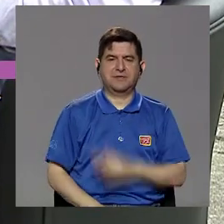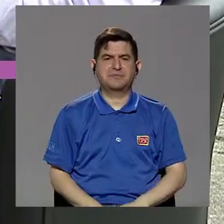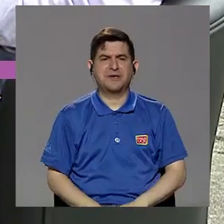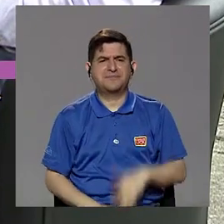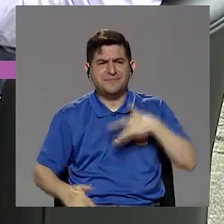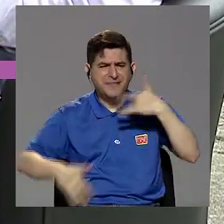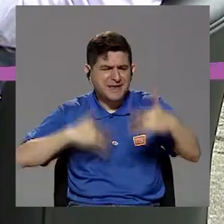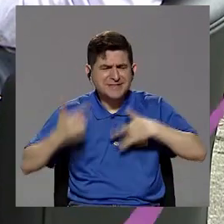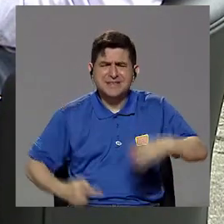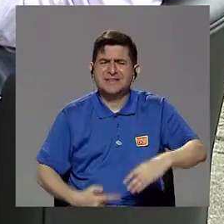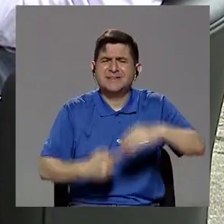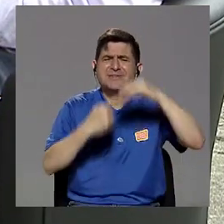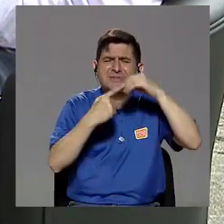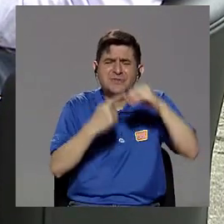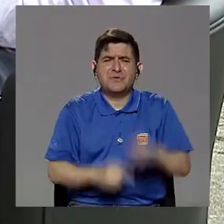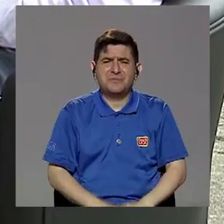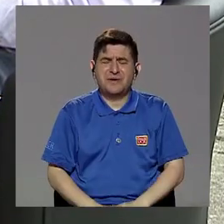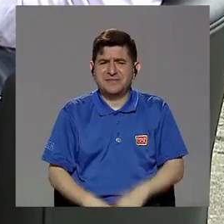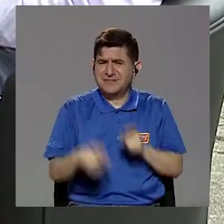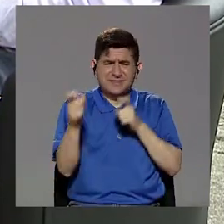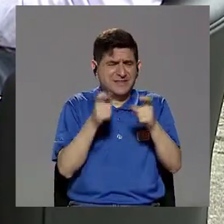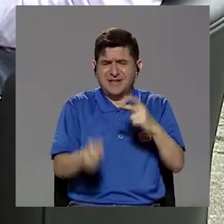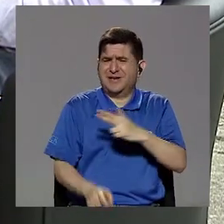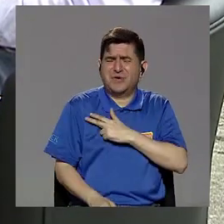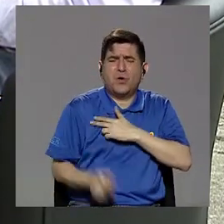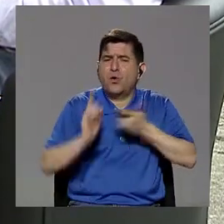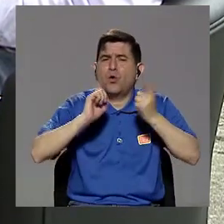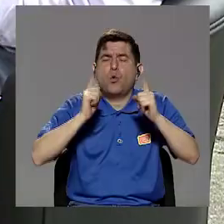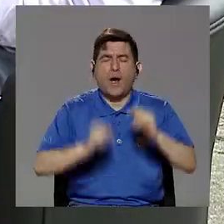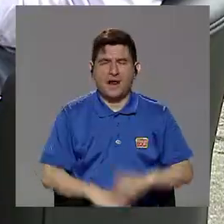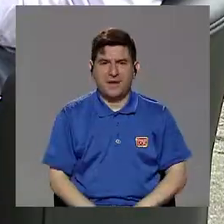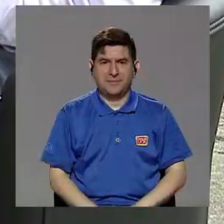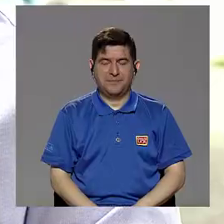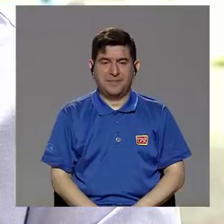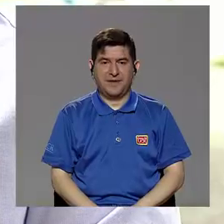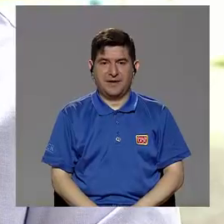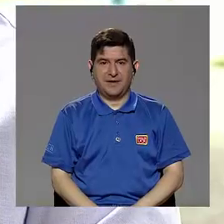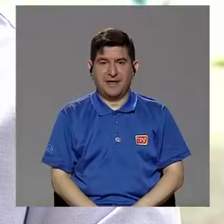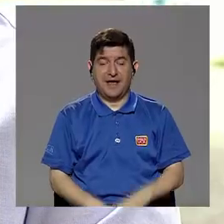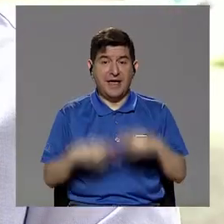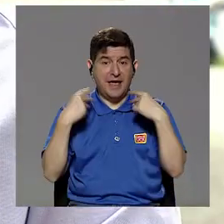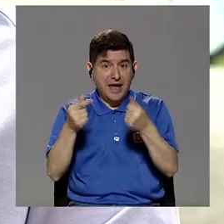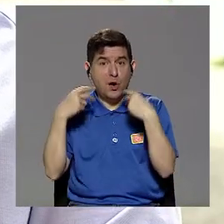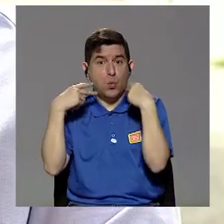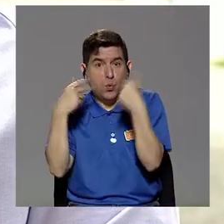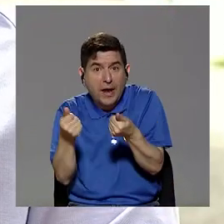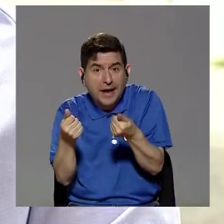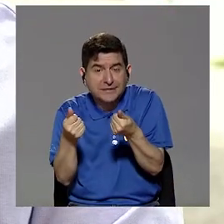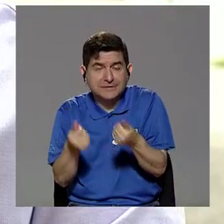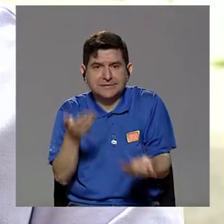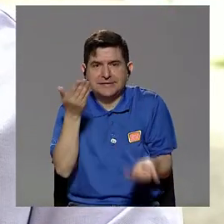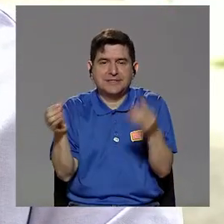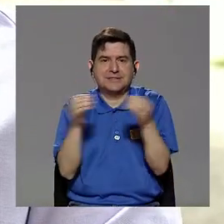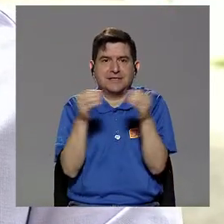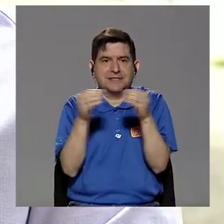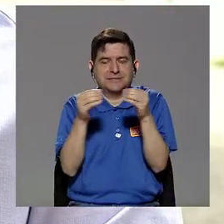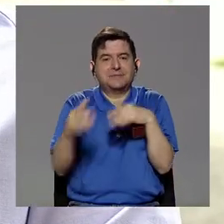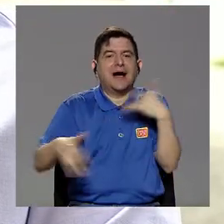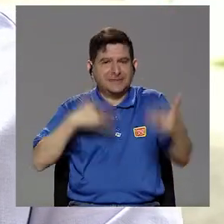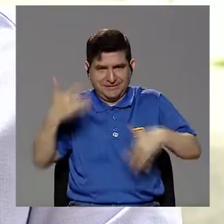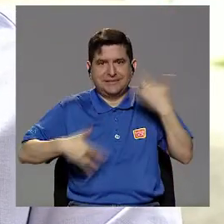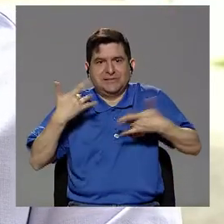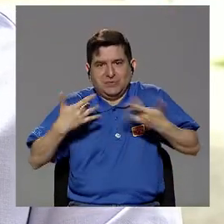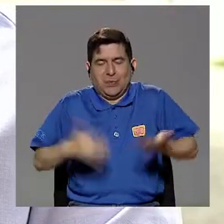¿cuáles son los síntomas o los principales síntomas de la incontinencia urinaria? Okay. La incontinencia de urgencia es un poquitito